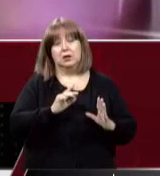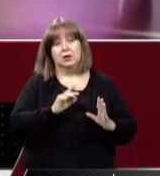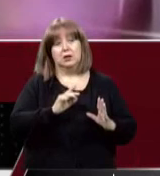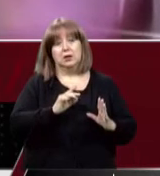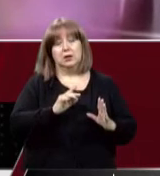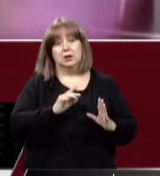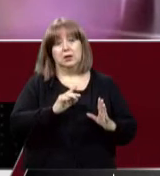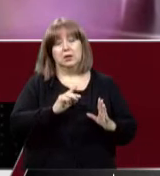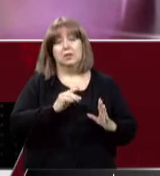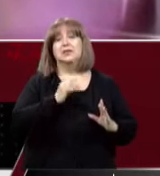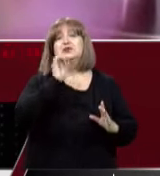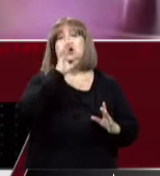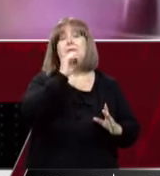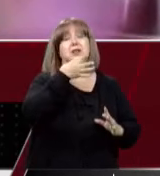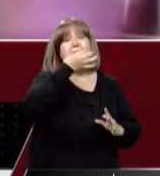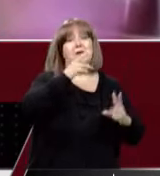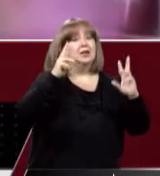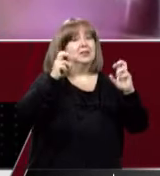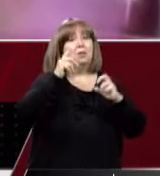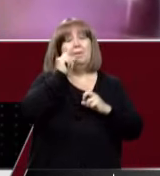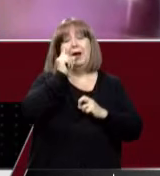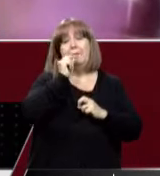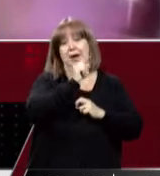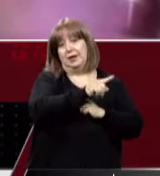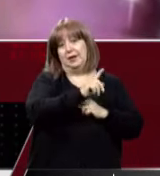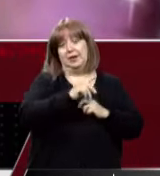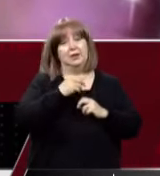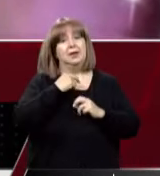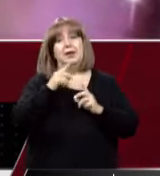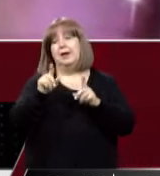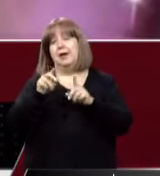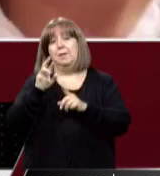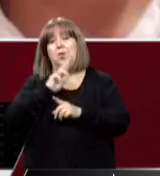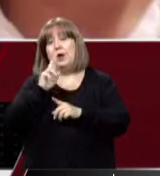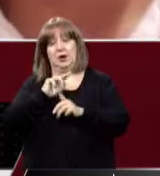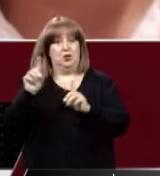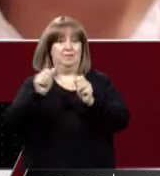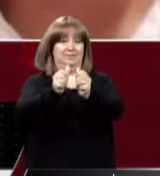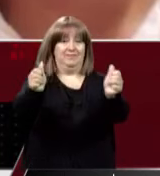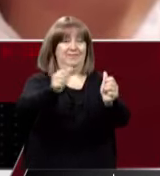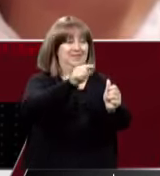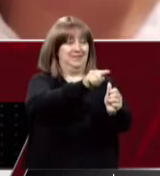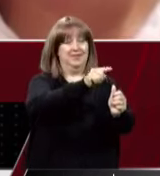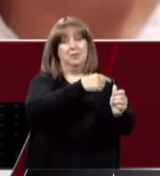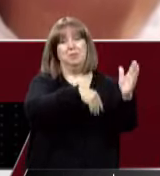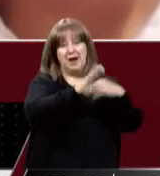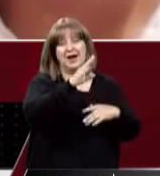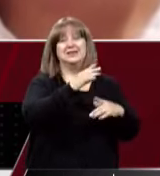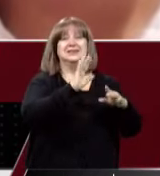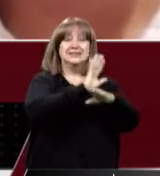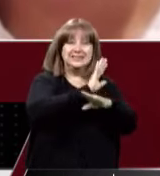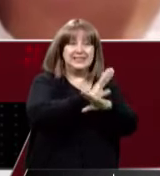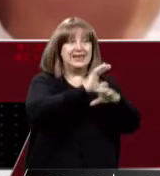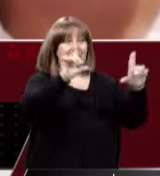maravillosamente cosas que compartía con el padre. Claro, parece que estaban más tiempo junto al padre. Sí, la mayoría realmente estaba con el padre. Él lo llevaba al cine,